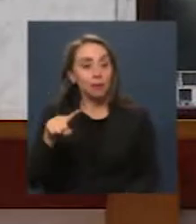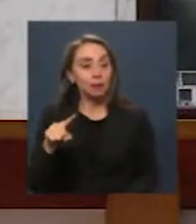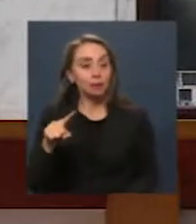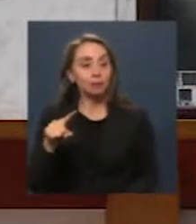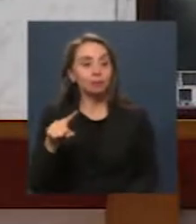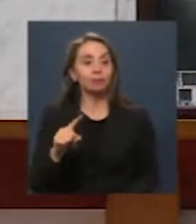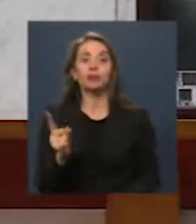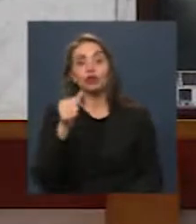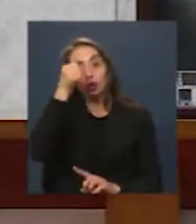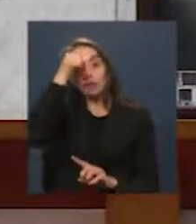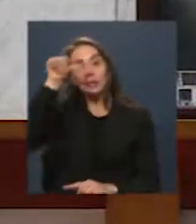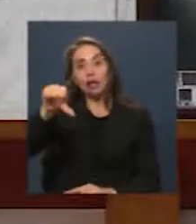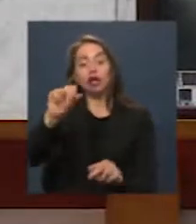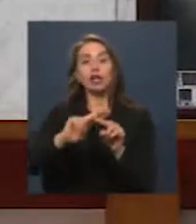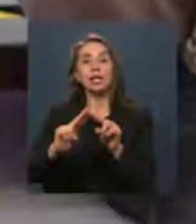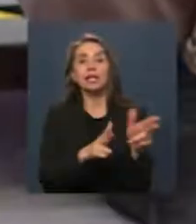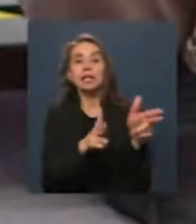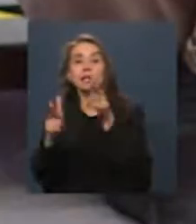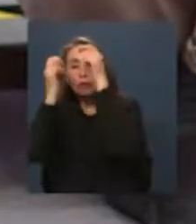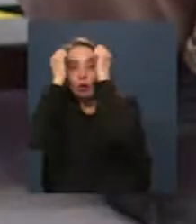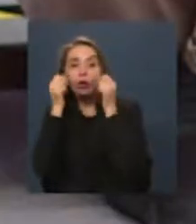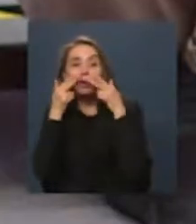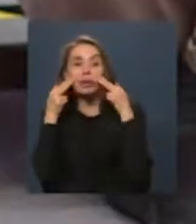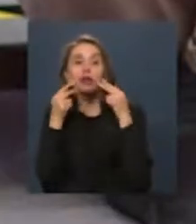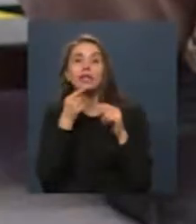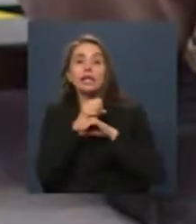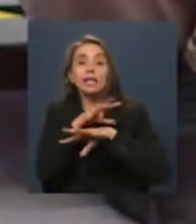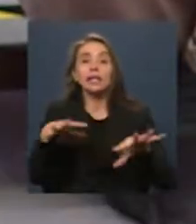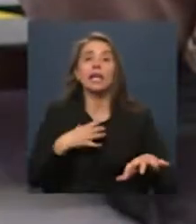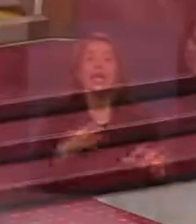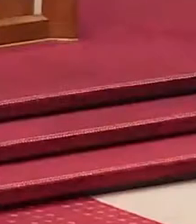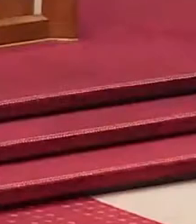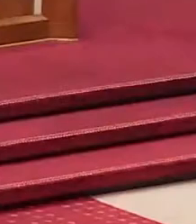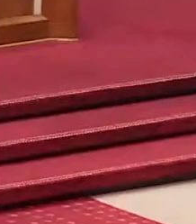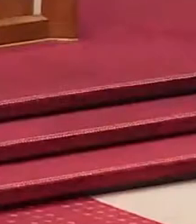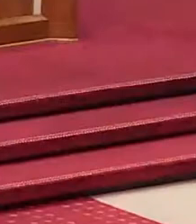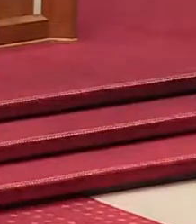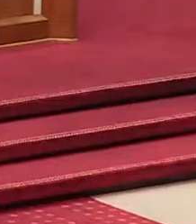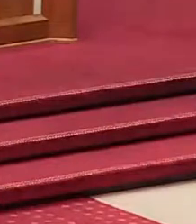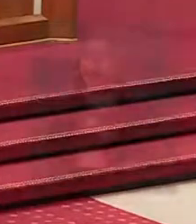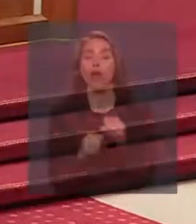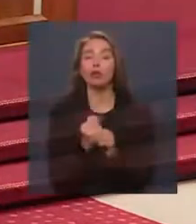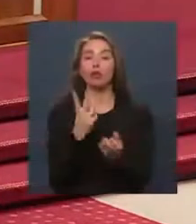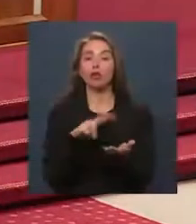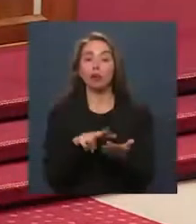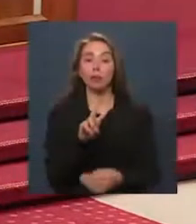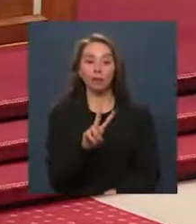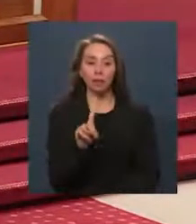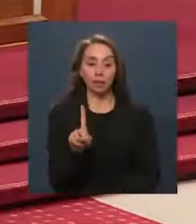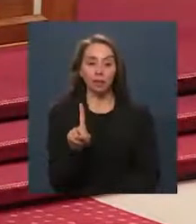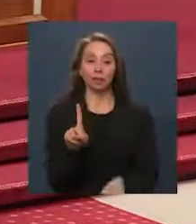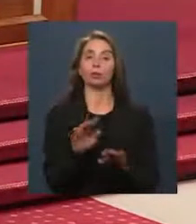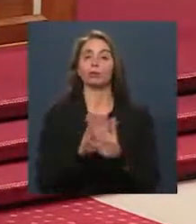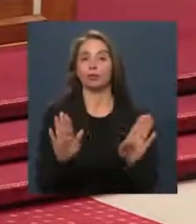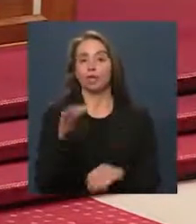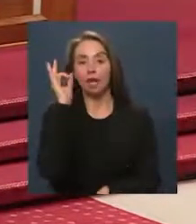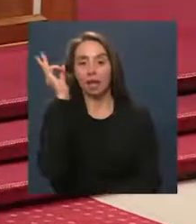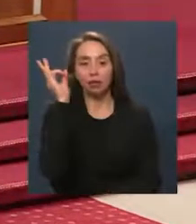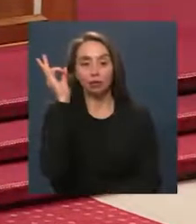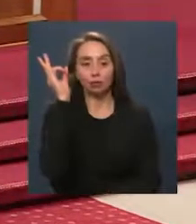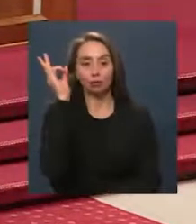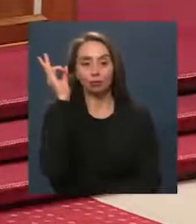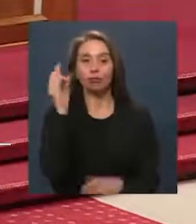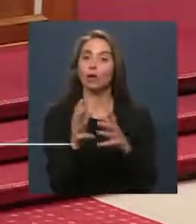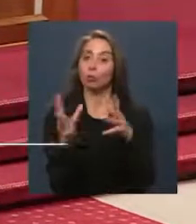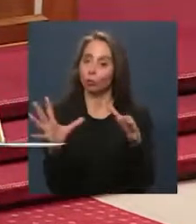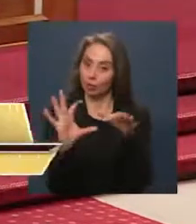no se condena a la conducta subversiva de quienes buscaban sembrar el terror en nuestra región. El diputado Diego Paulsen cerró su discurso reflexionando sobre la